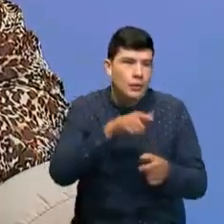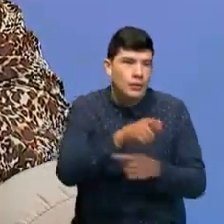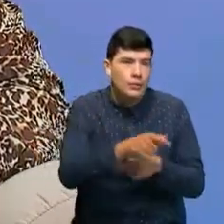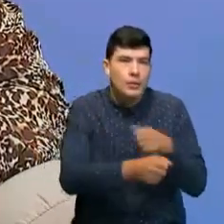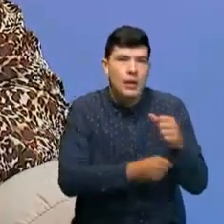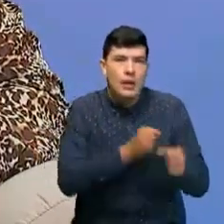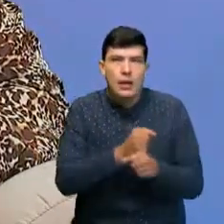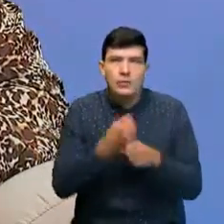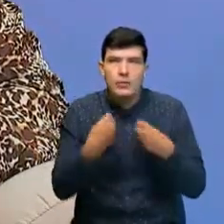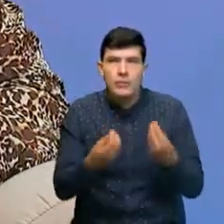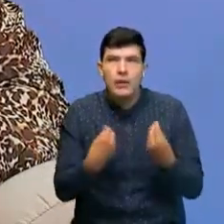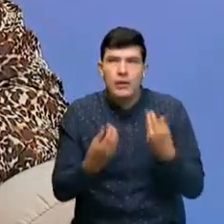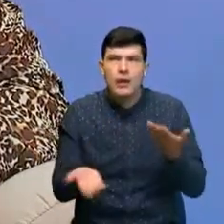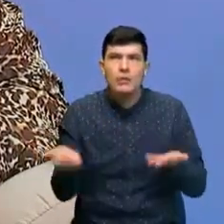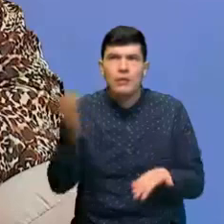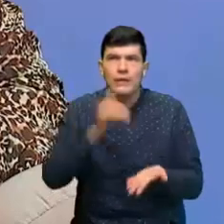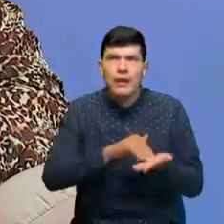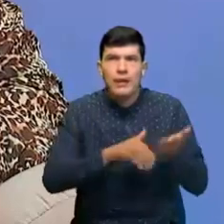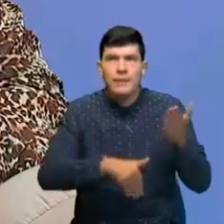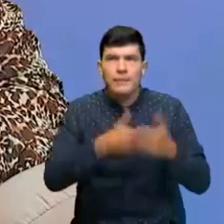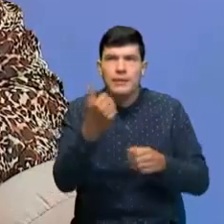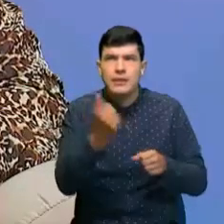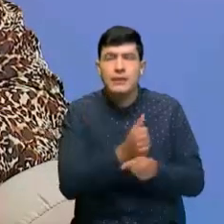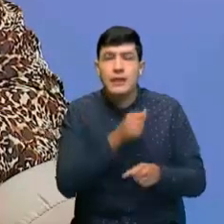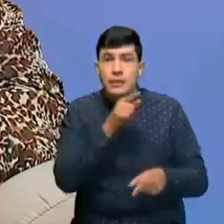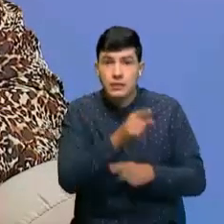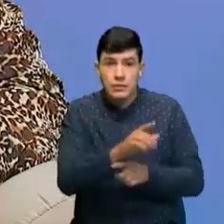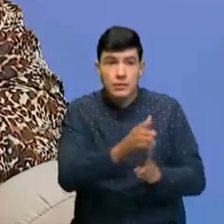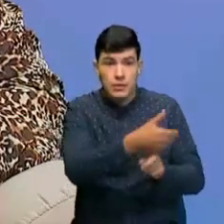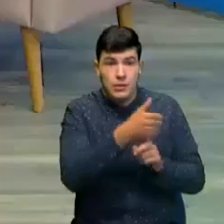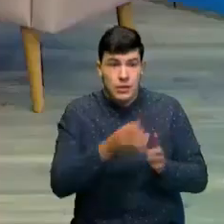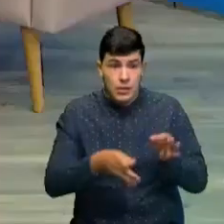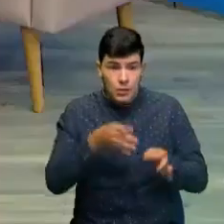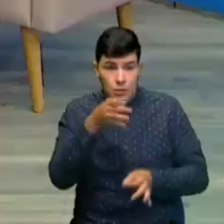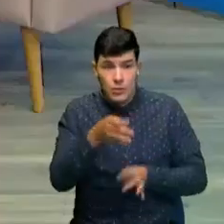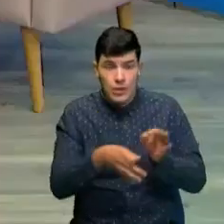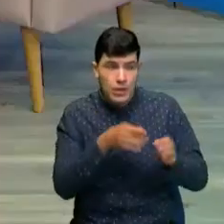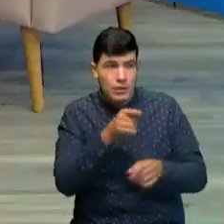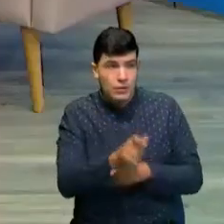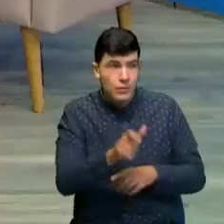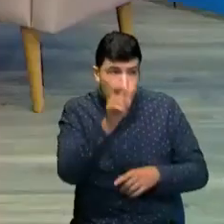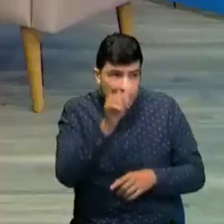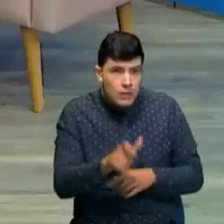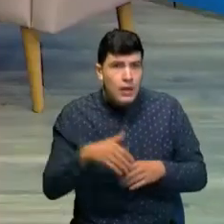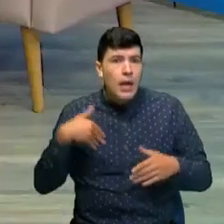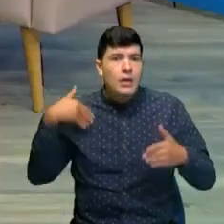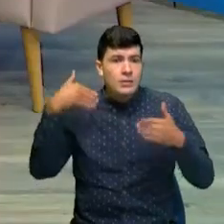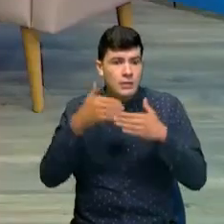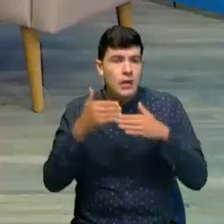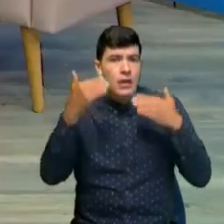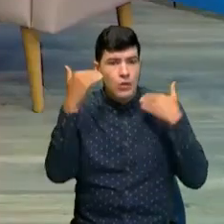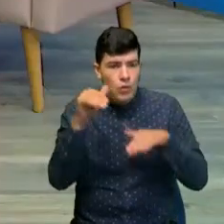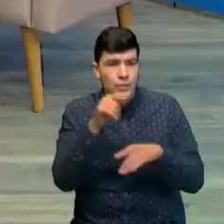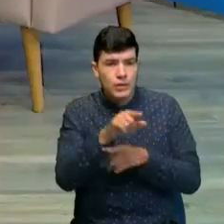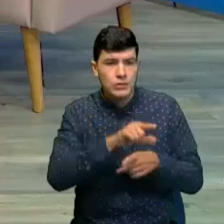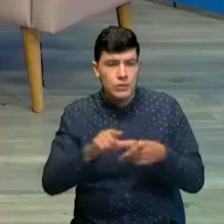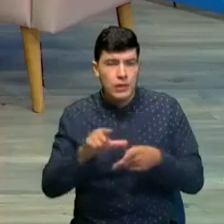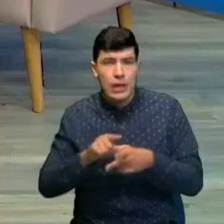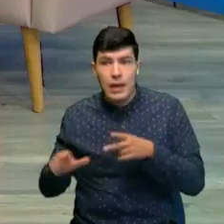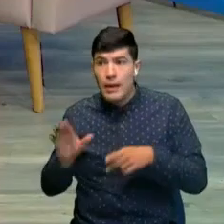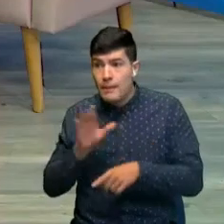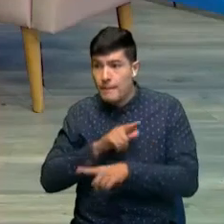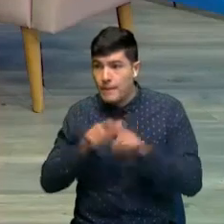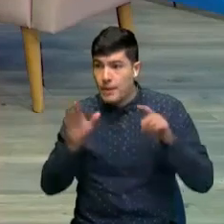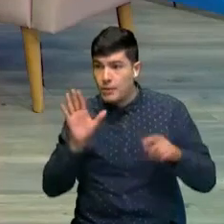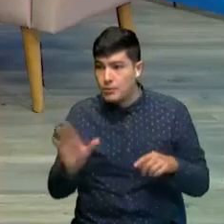edad para que labore o trabaje? Entonces lo que le protege es que ese prepensionado alcance a cumplir la semana, pero si ya el